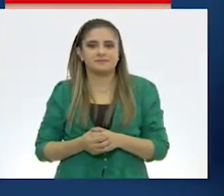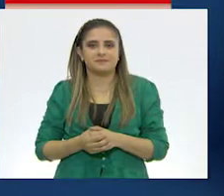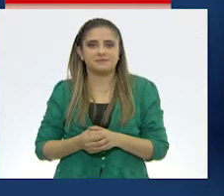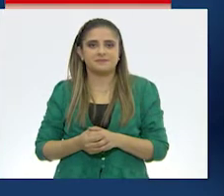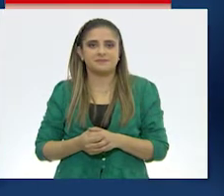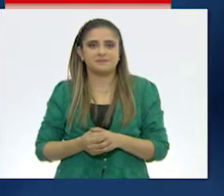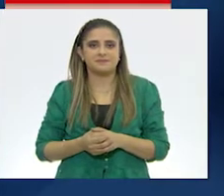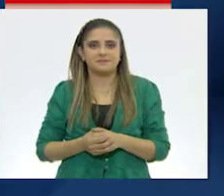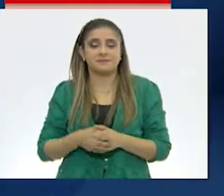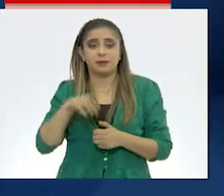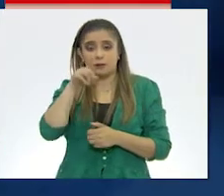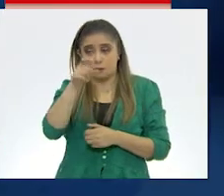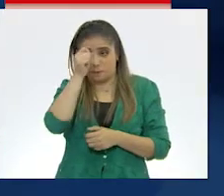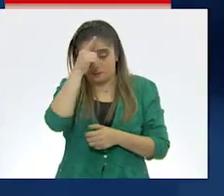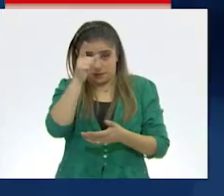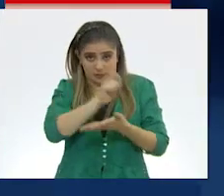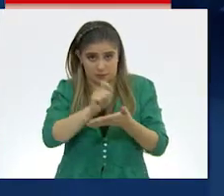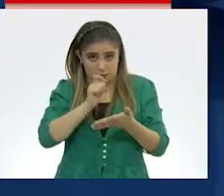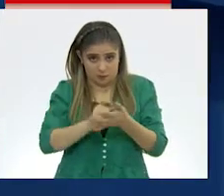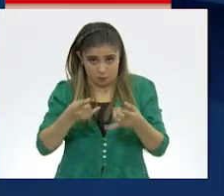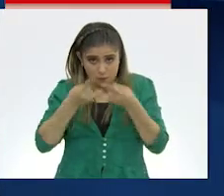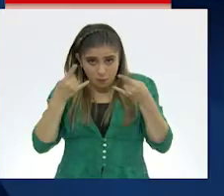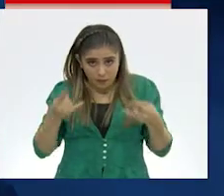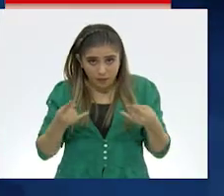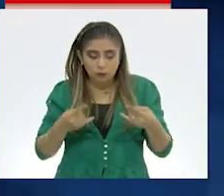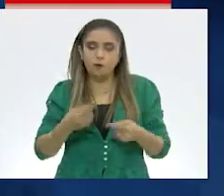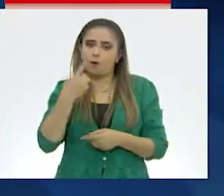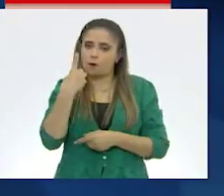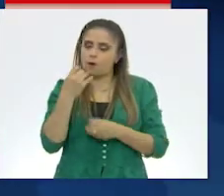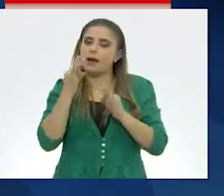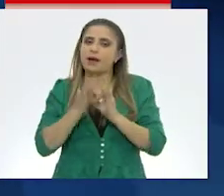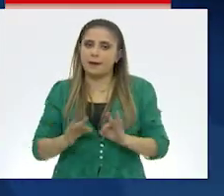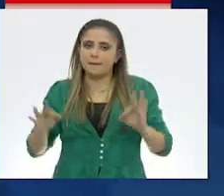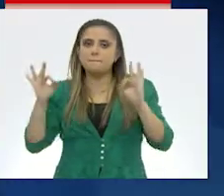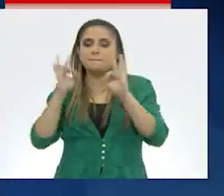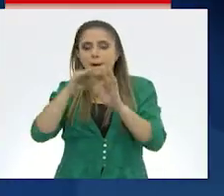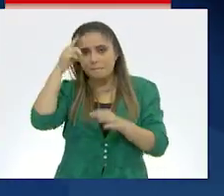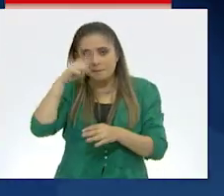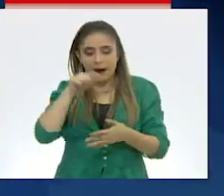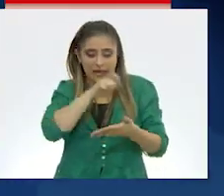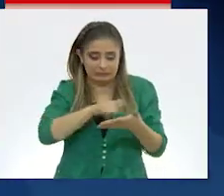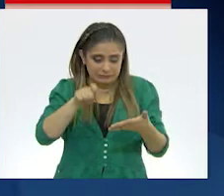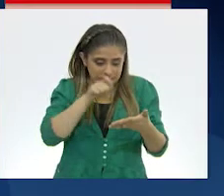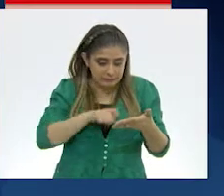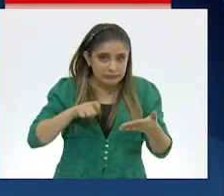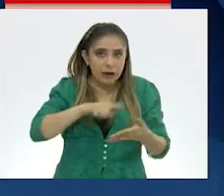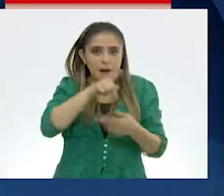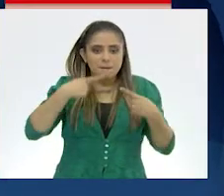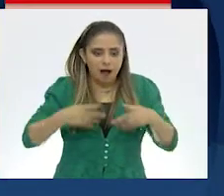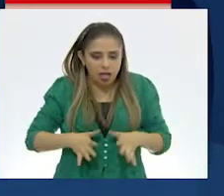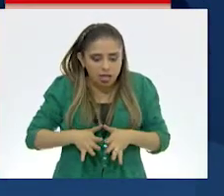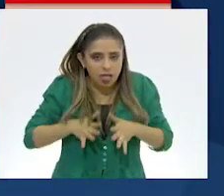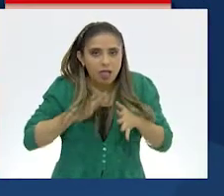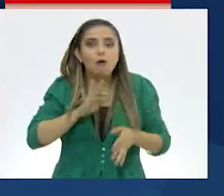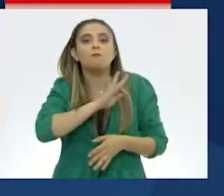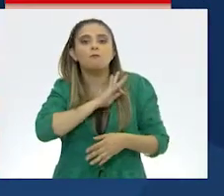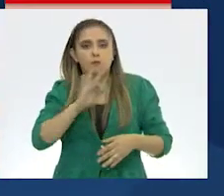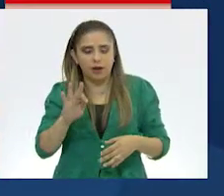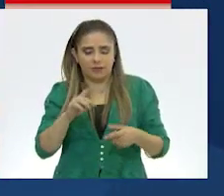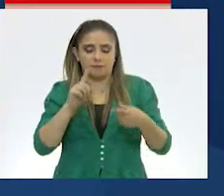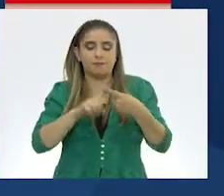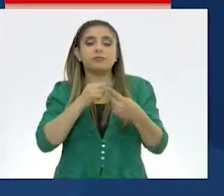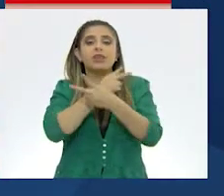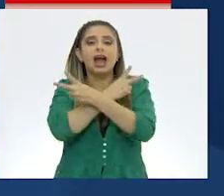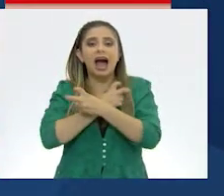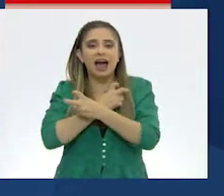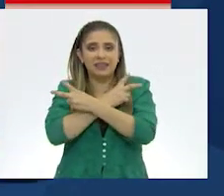Al escribir cuentos, se emplean algunos recursos que permiten provocar mayor tensión en el lector. Por ejemplo, el uso de